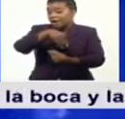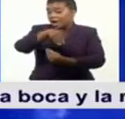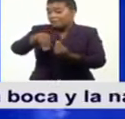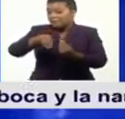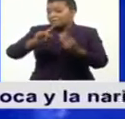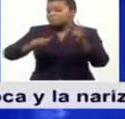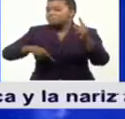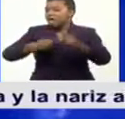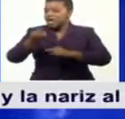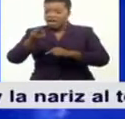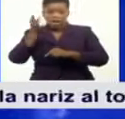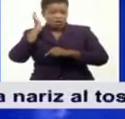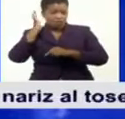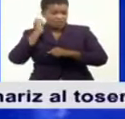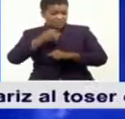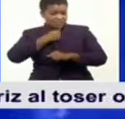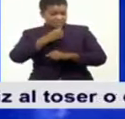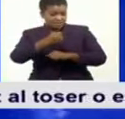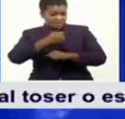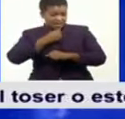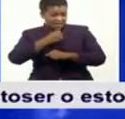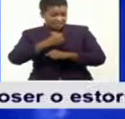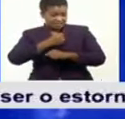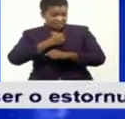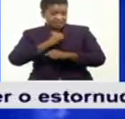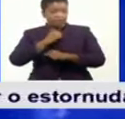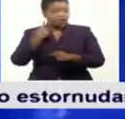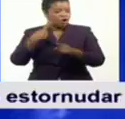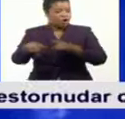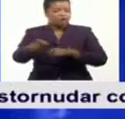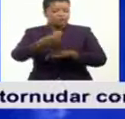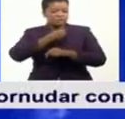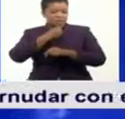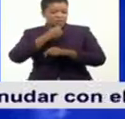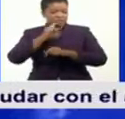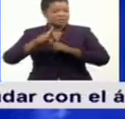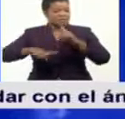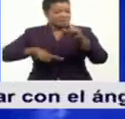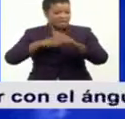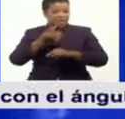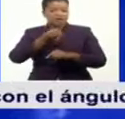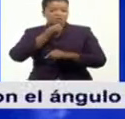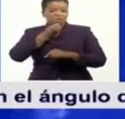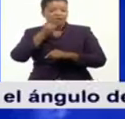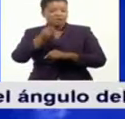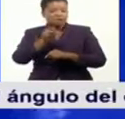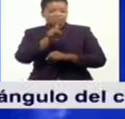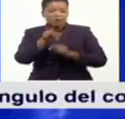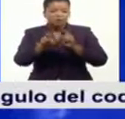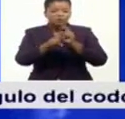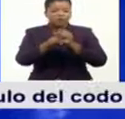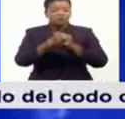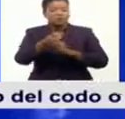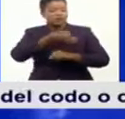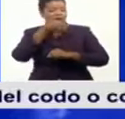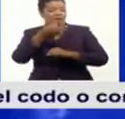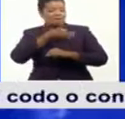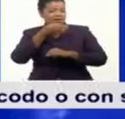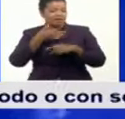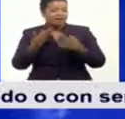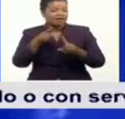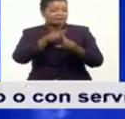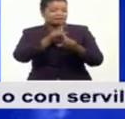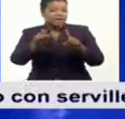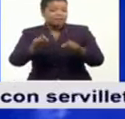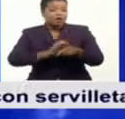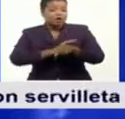de prensa habitual con Gisela García Rivero, mañana podrá usted redundar un poco más en torno a este tema de las cepas que circulan